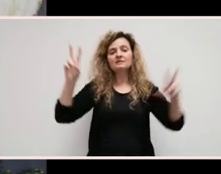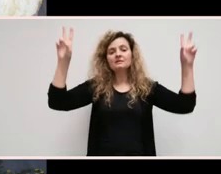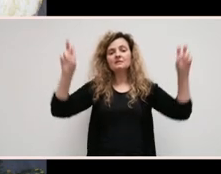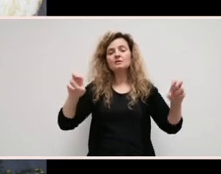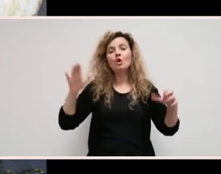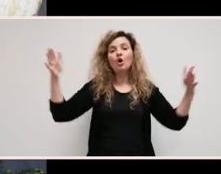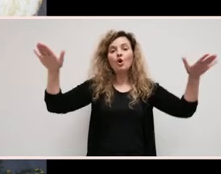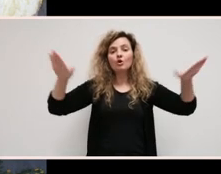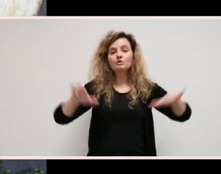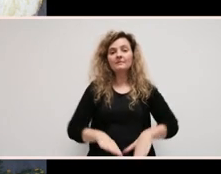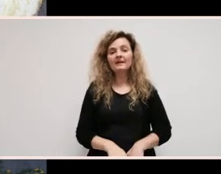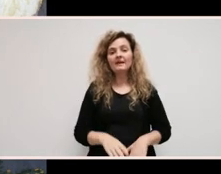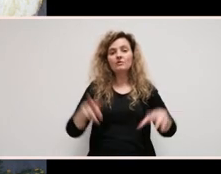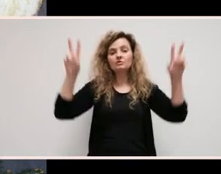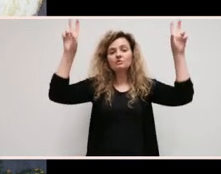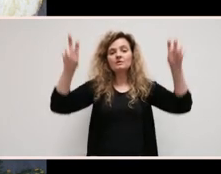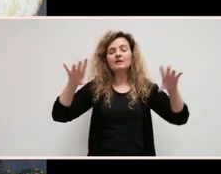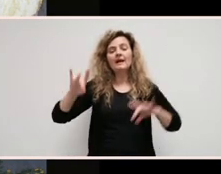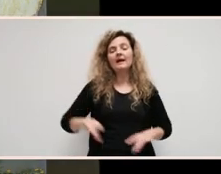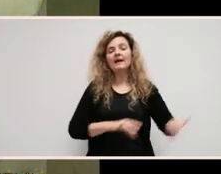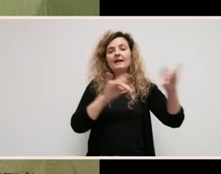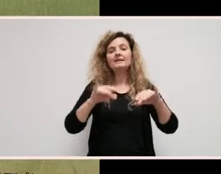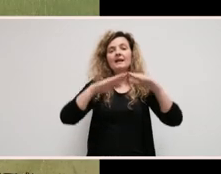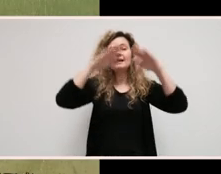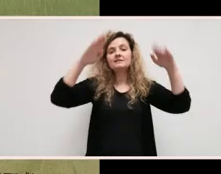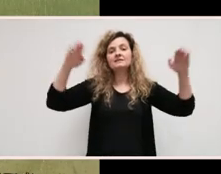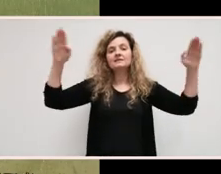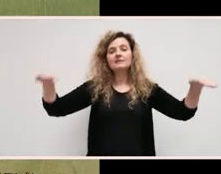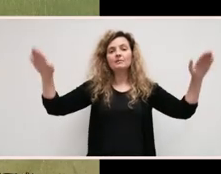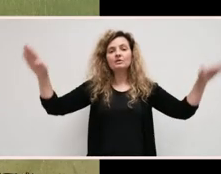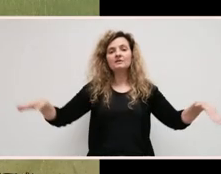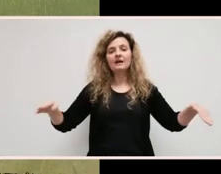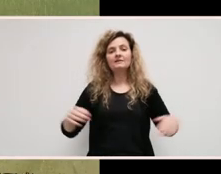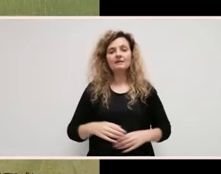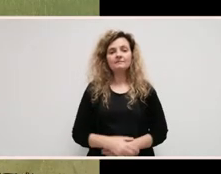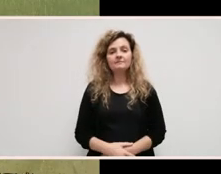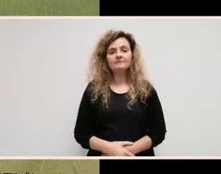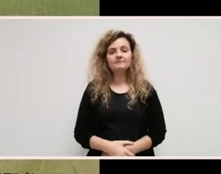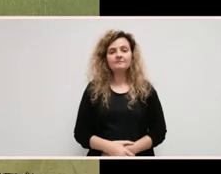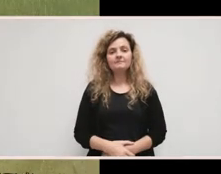os Penedos e Terras de Montaña.